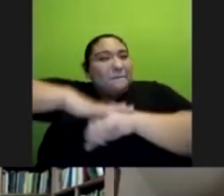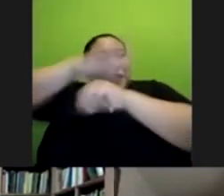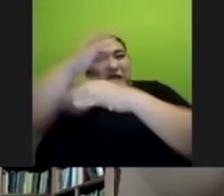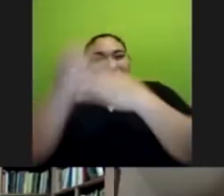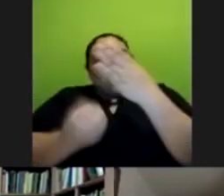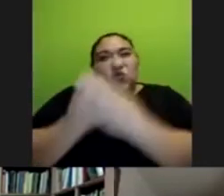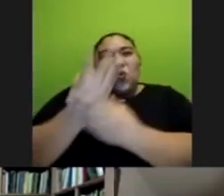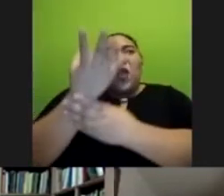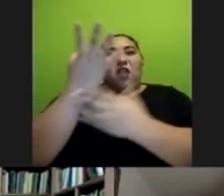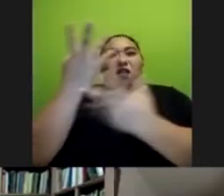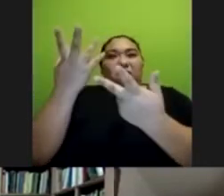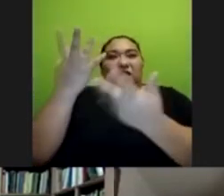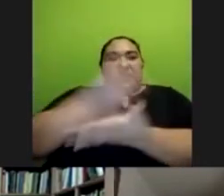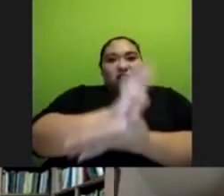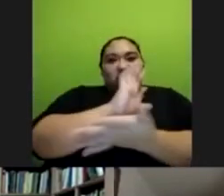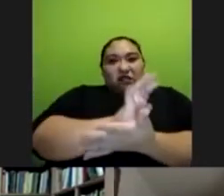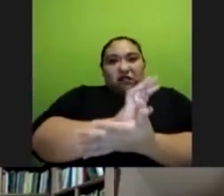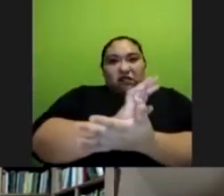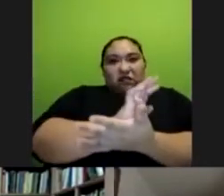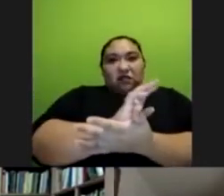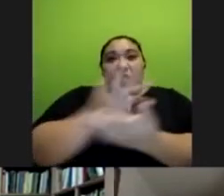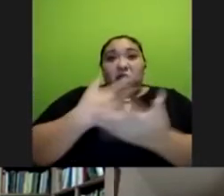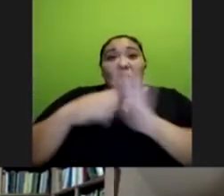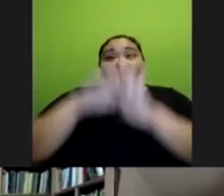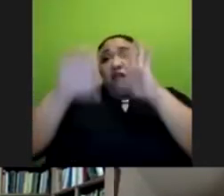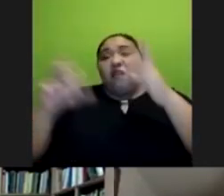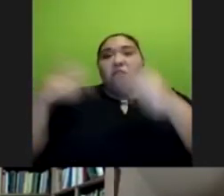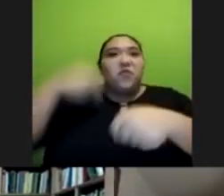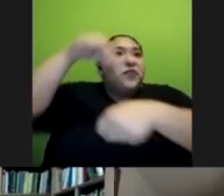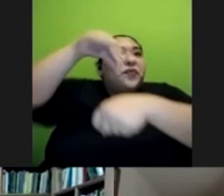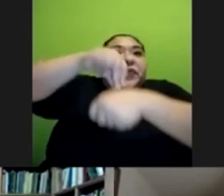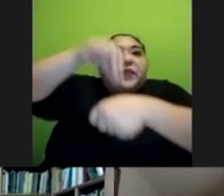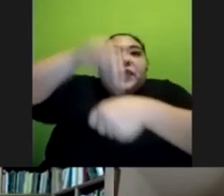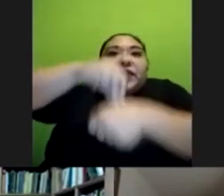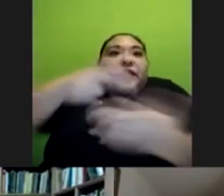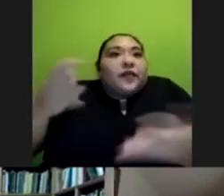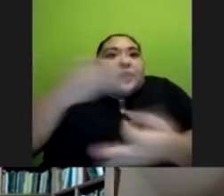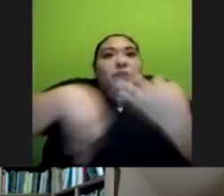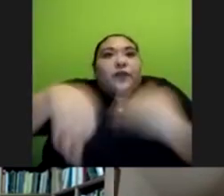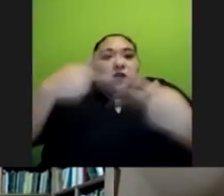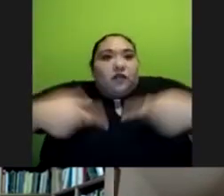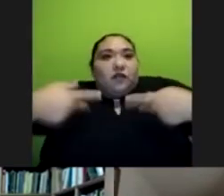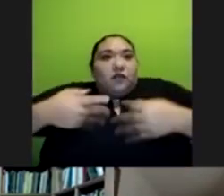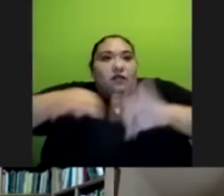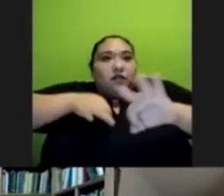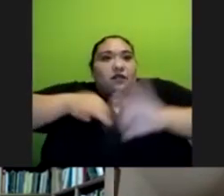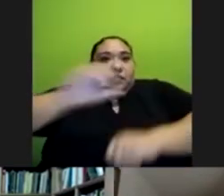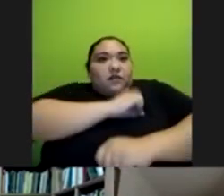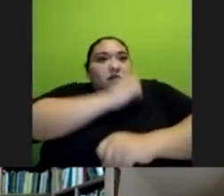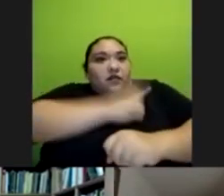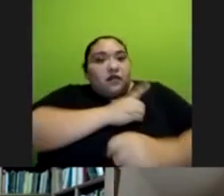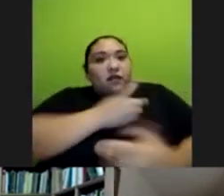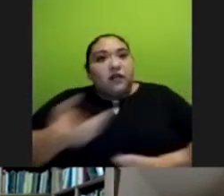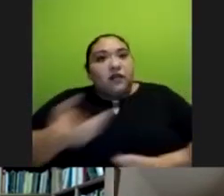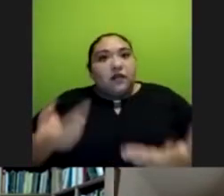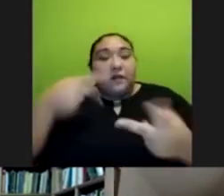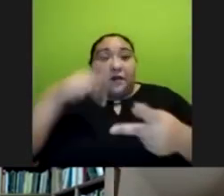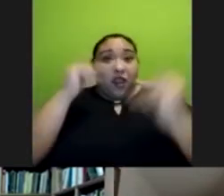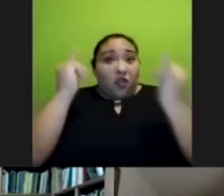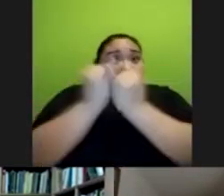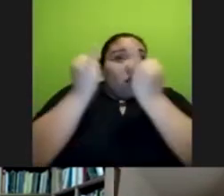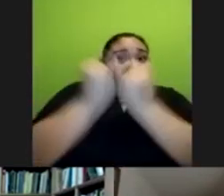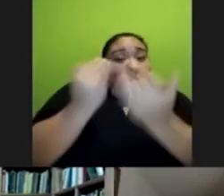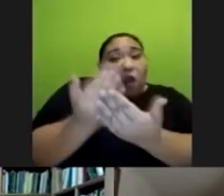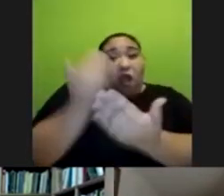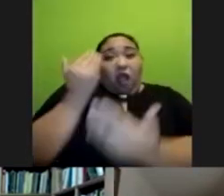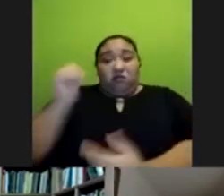para no ir más lejos. Pero también se reconfiguran las antiguas. Es decir, los riesgos